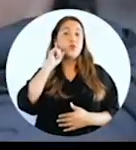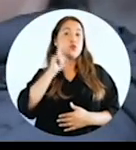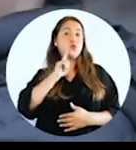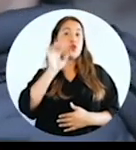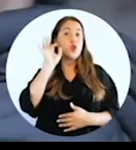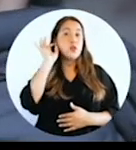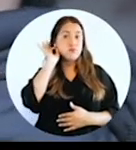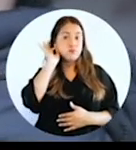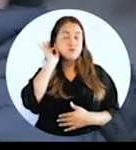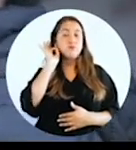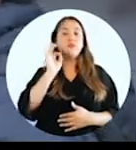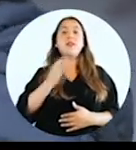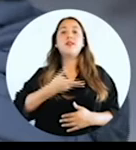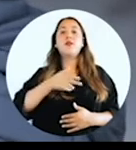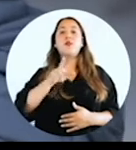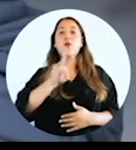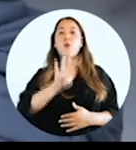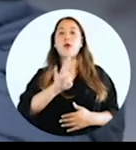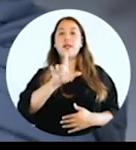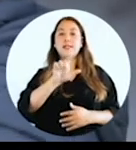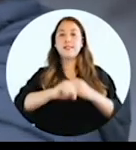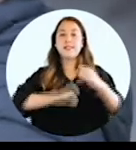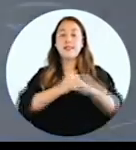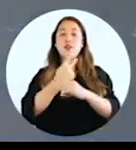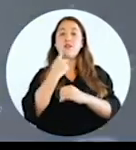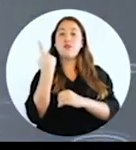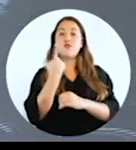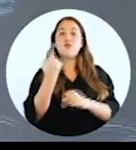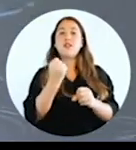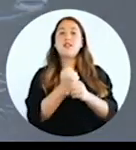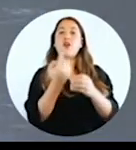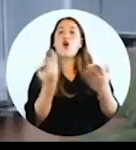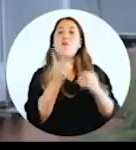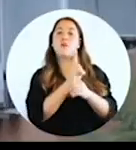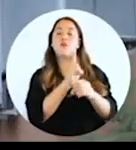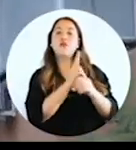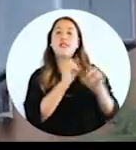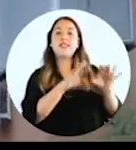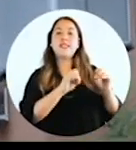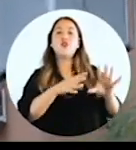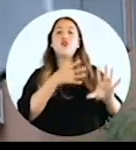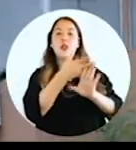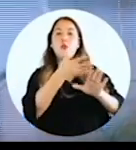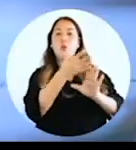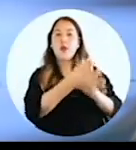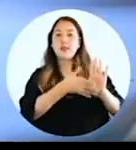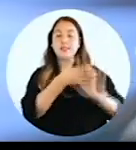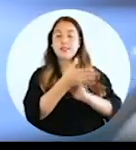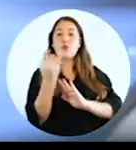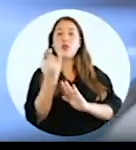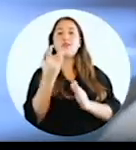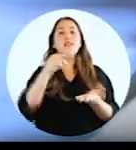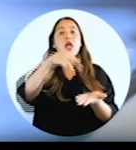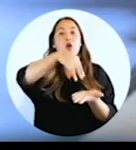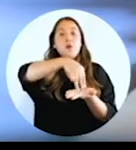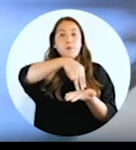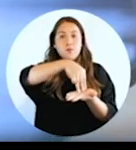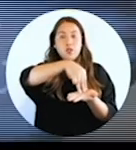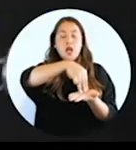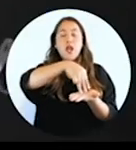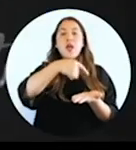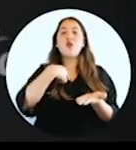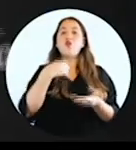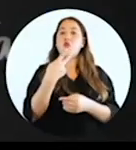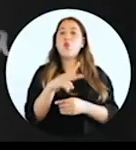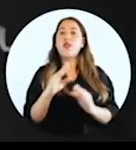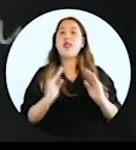Yo soy una mujer sorda, tengo 47 años, vivo sola y trabajo como profesora enseñando lengua de señas en la UNCE.